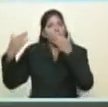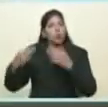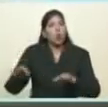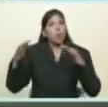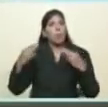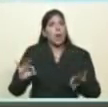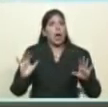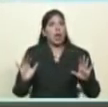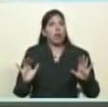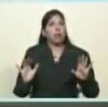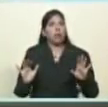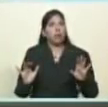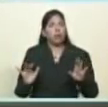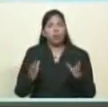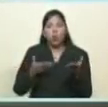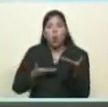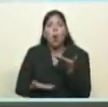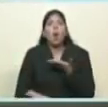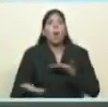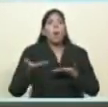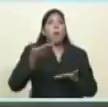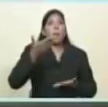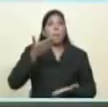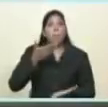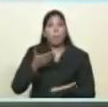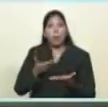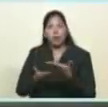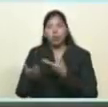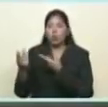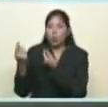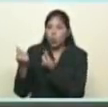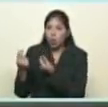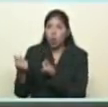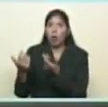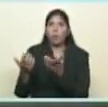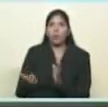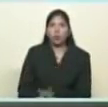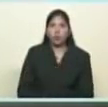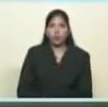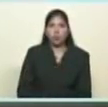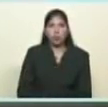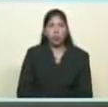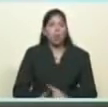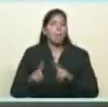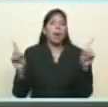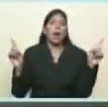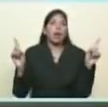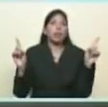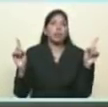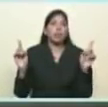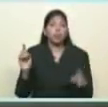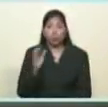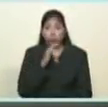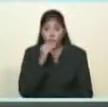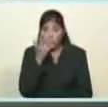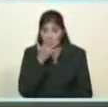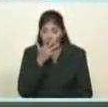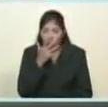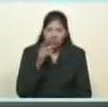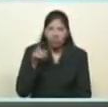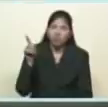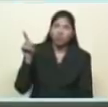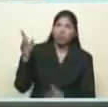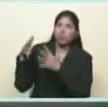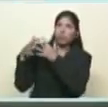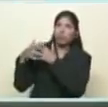normales de cooperación en todos los campos económicos y financieros. Pero no hay que dudar que el imperialismo